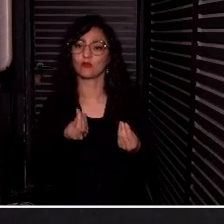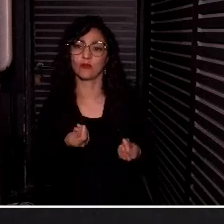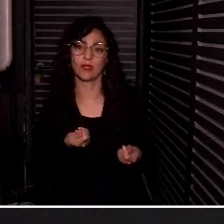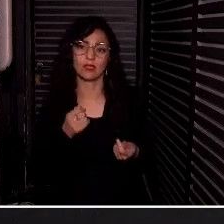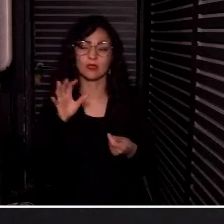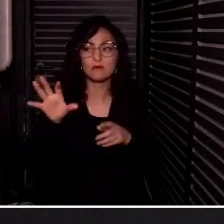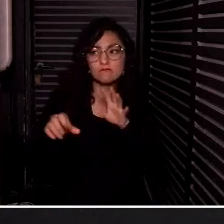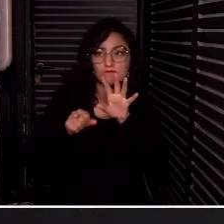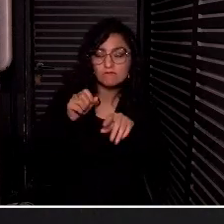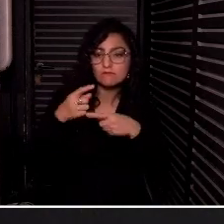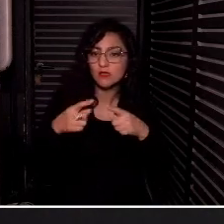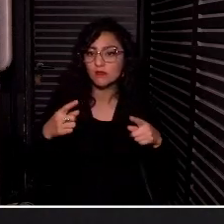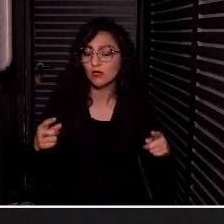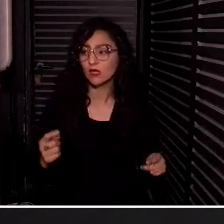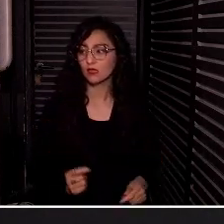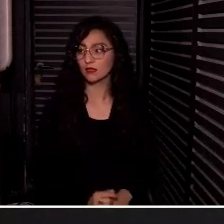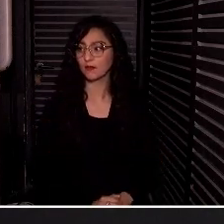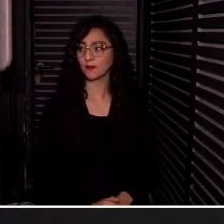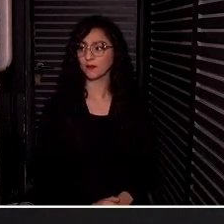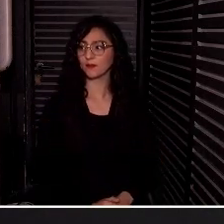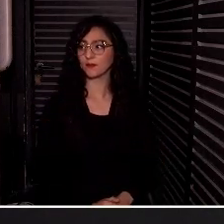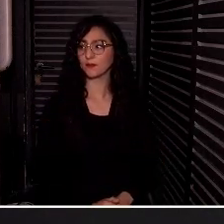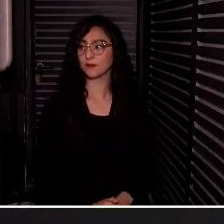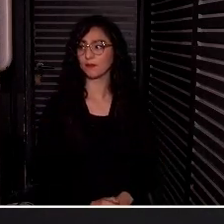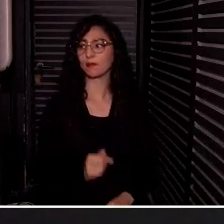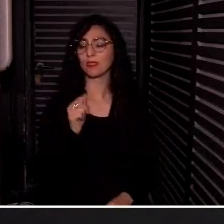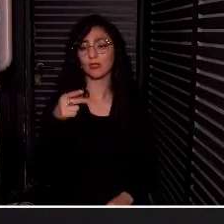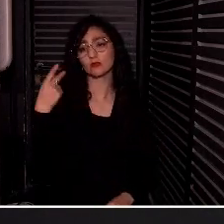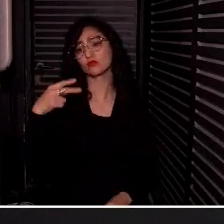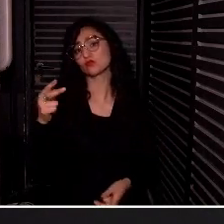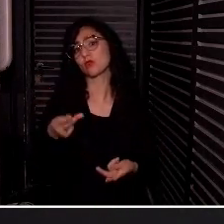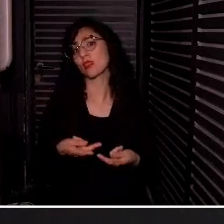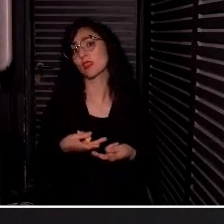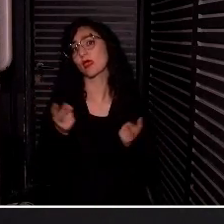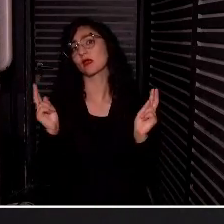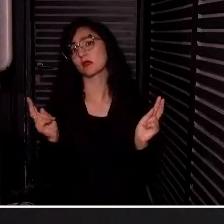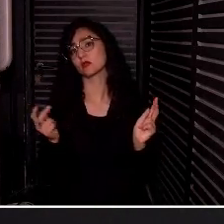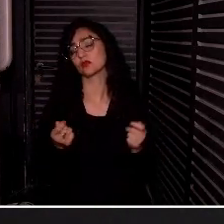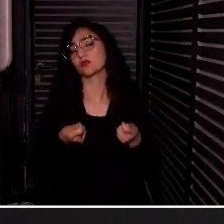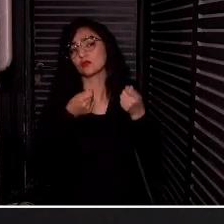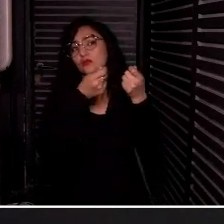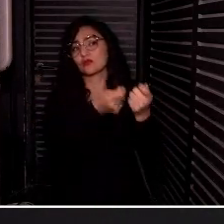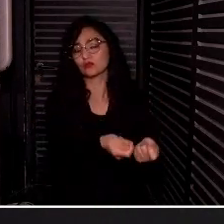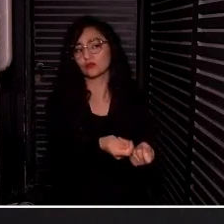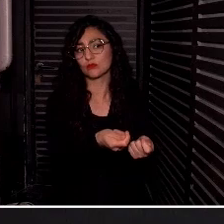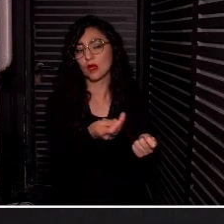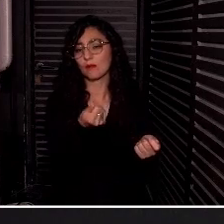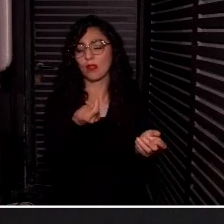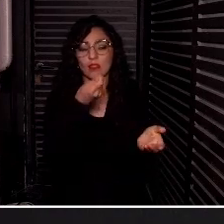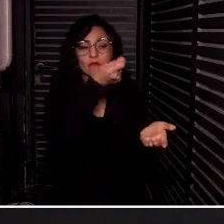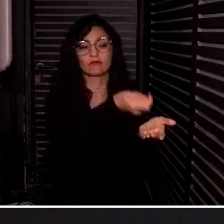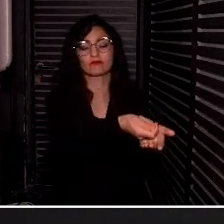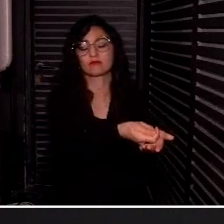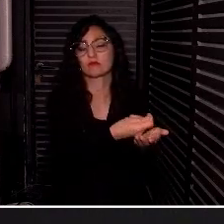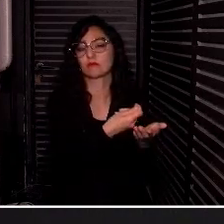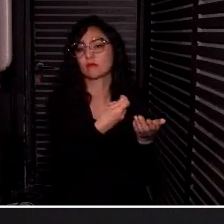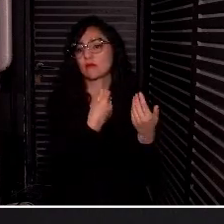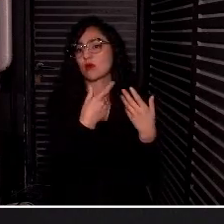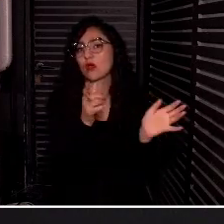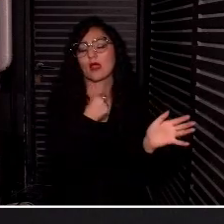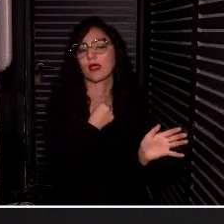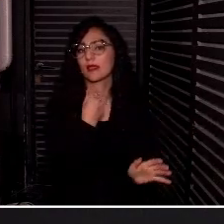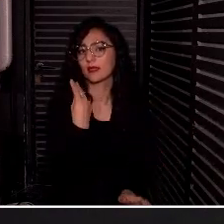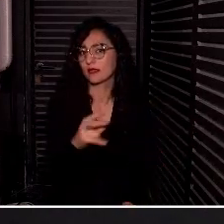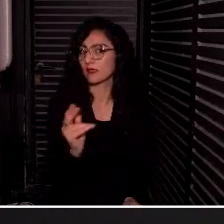y sacársela a ñaqui eh están en su derecho ellos de publicitar y poner donde ellos quieran esa es como por una parte